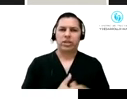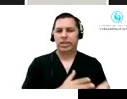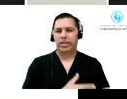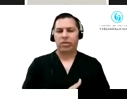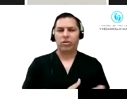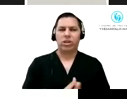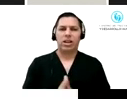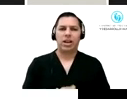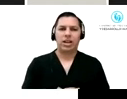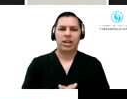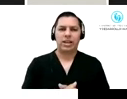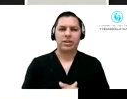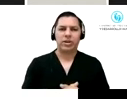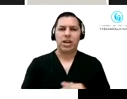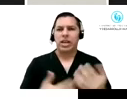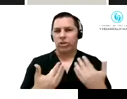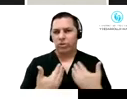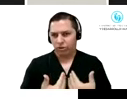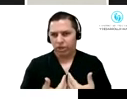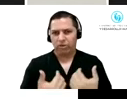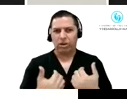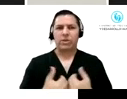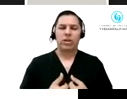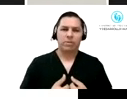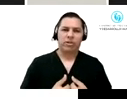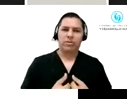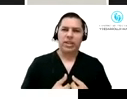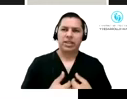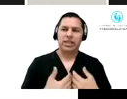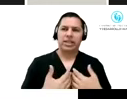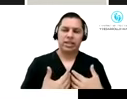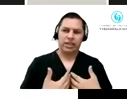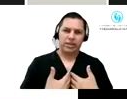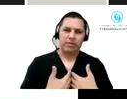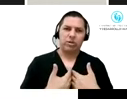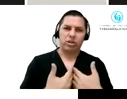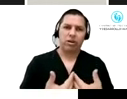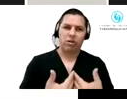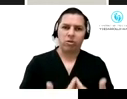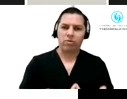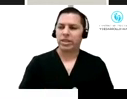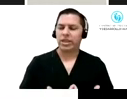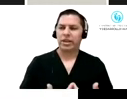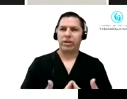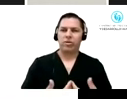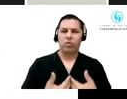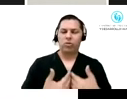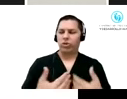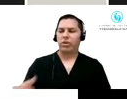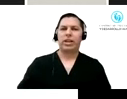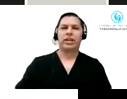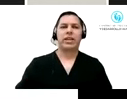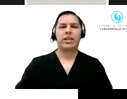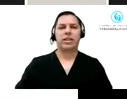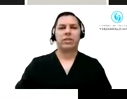movimientos, cité dos al inicio. Yo me considero una persona pro-feminista, es decir, nuestro trabajo con hombres tiene que ver con